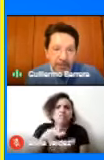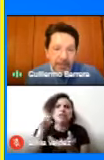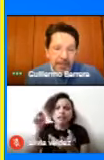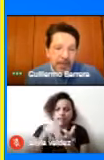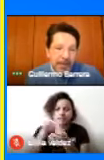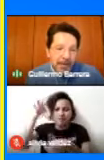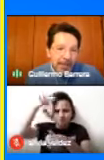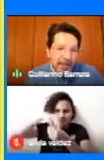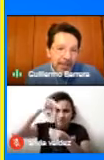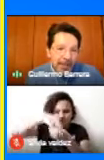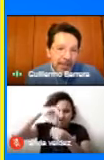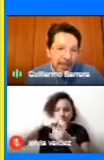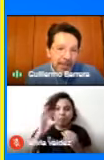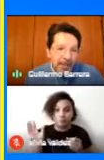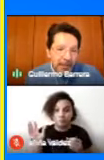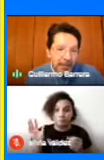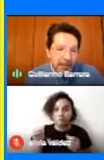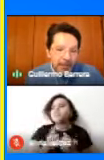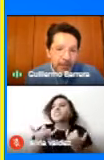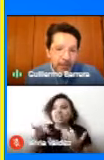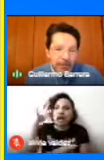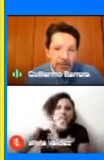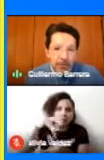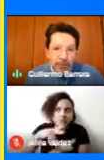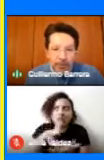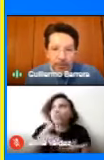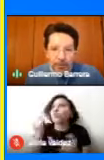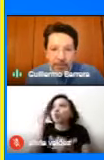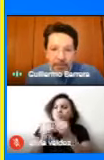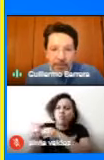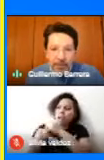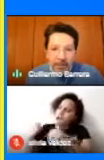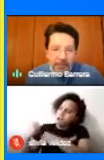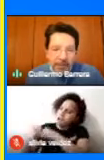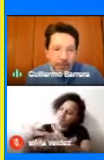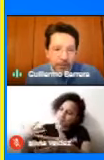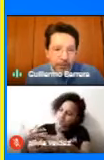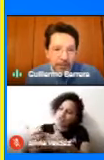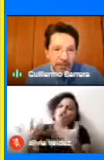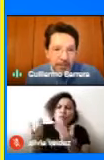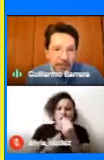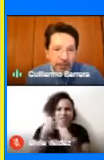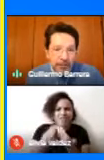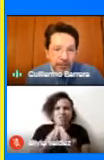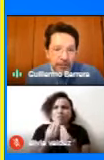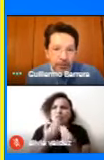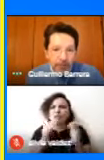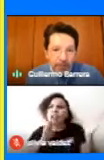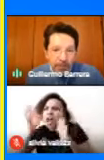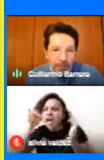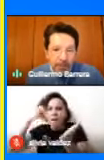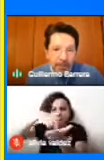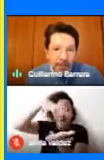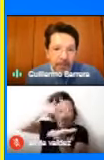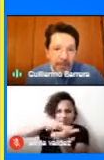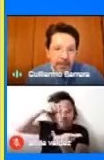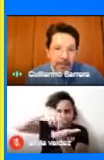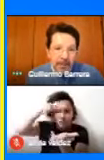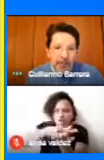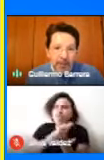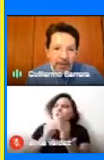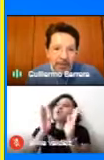voto, han asistido en los últimos años, hemos visto cómo se han hecho referendos, plebiscitos, consultas